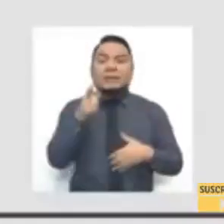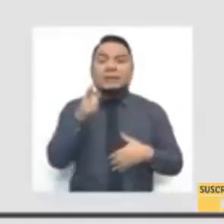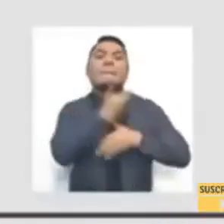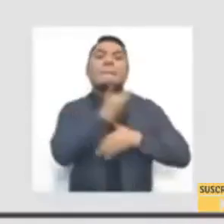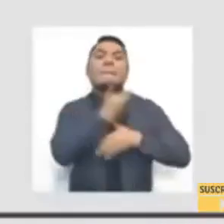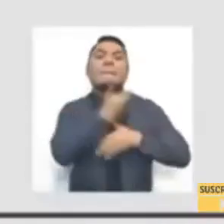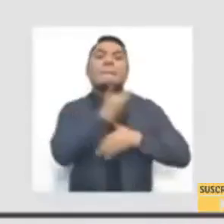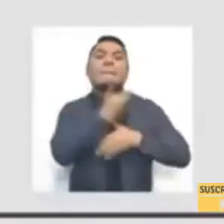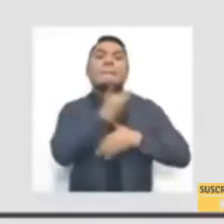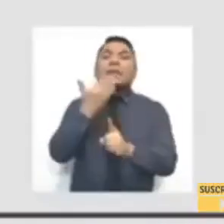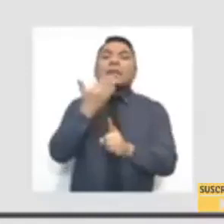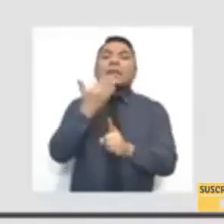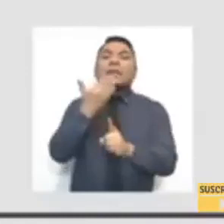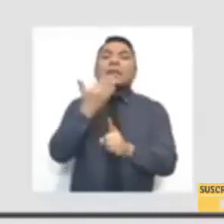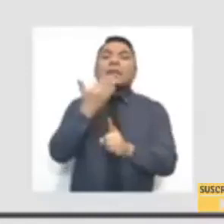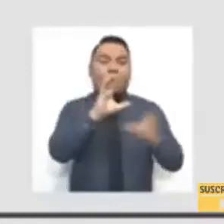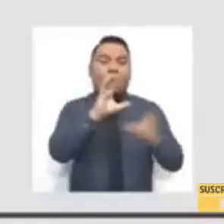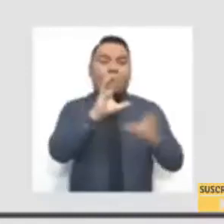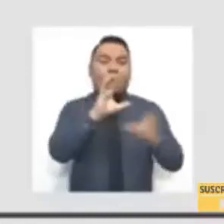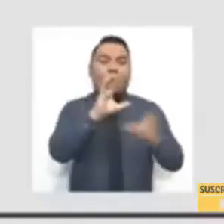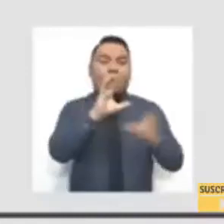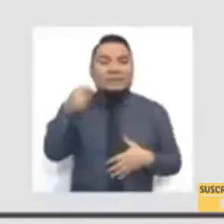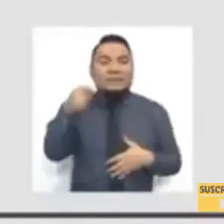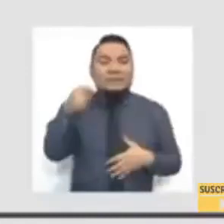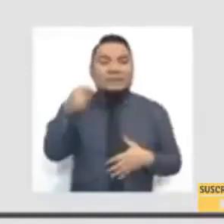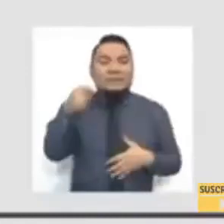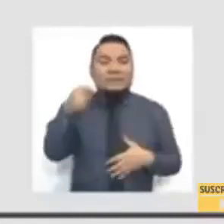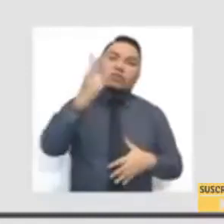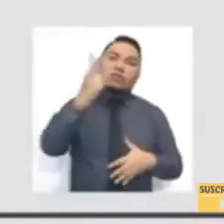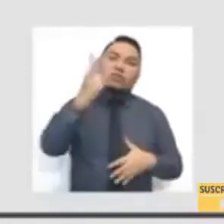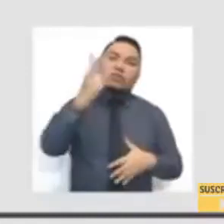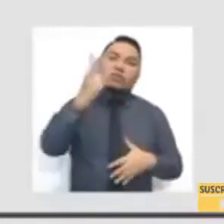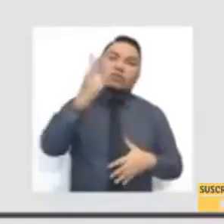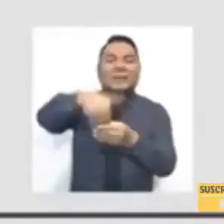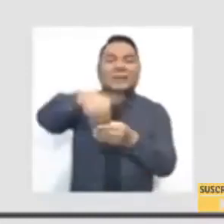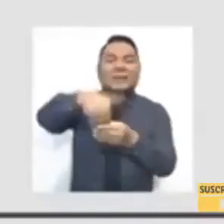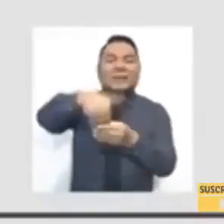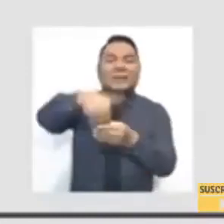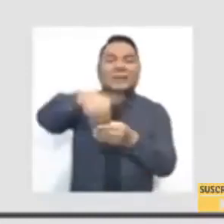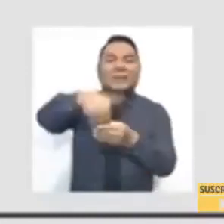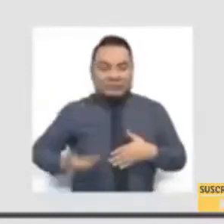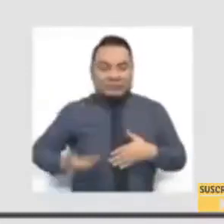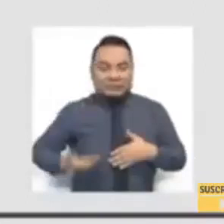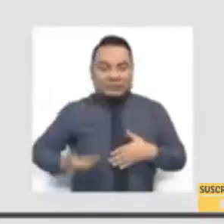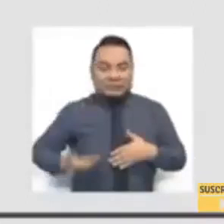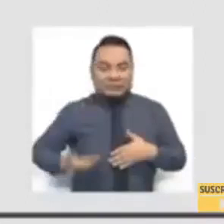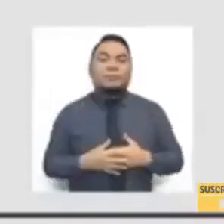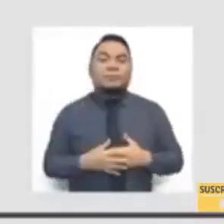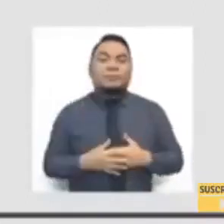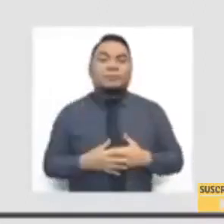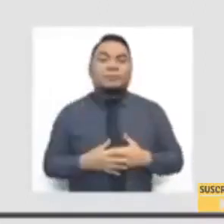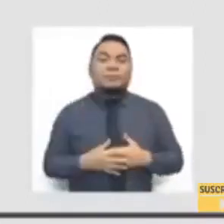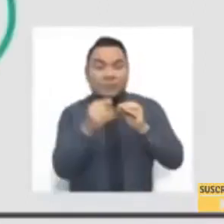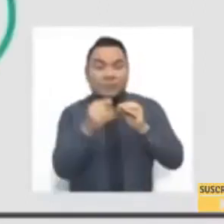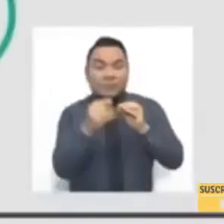presidenciales correspondientes a los dos partidos políticos que pasaron a la segunda fase de la elección presidencial.